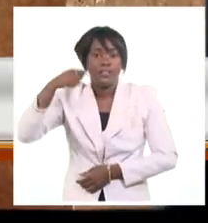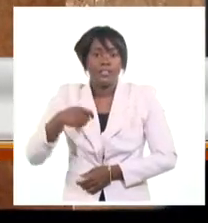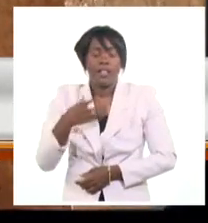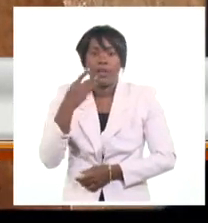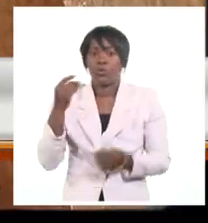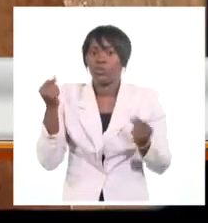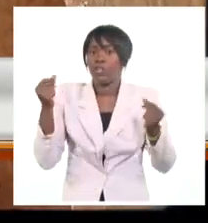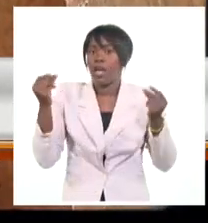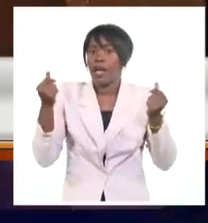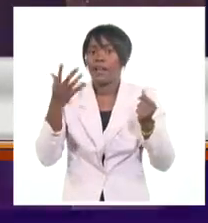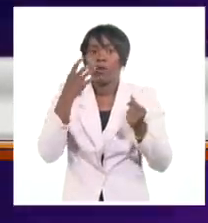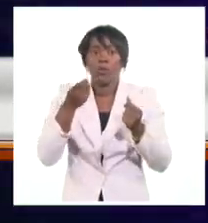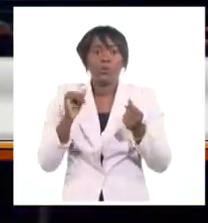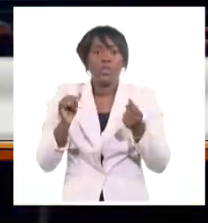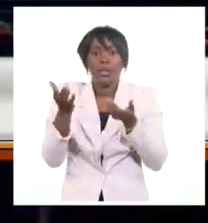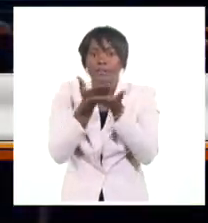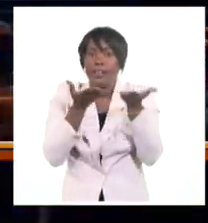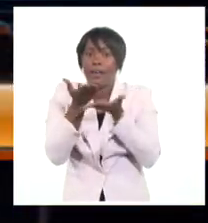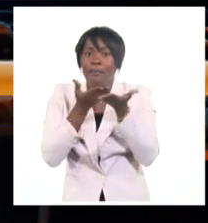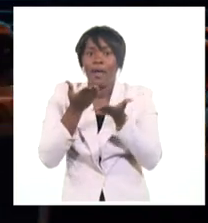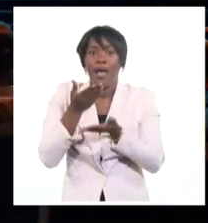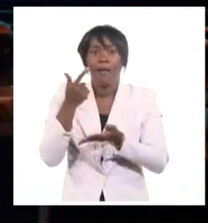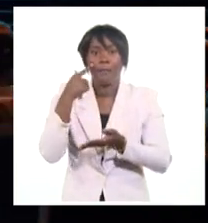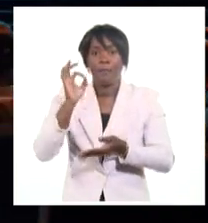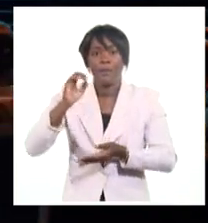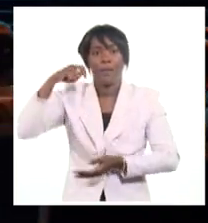muchas ganas de hablar y de comentar